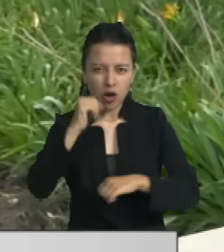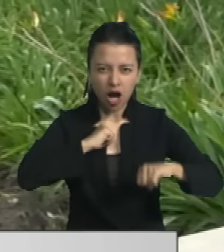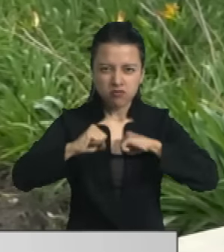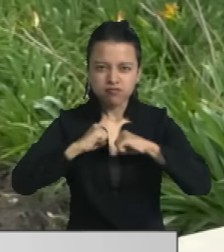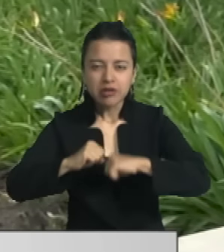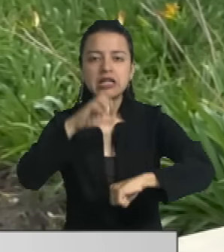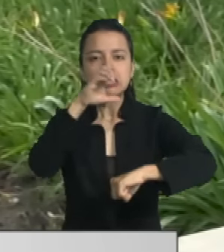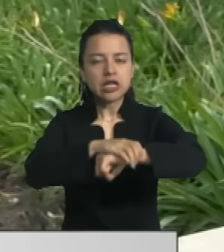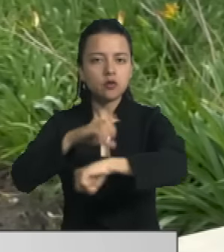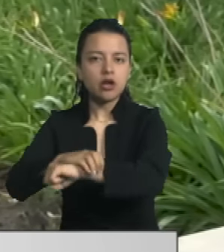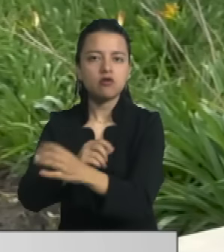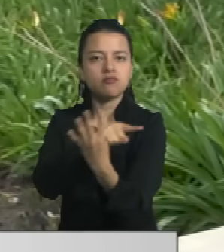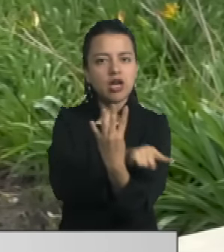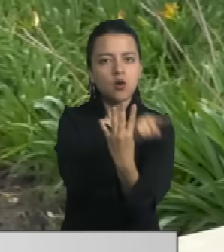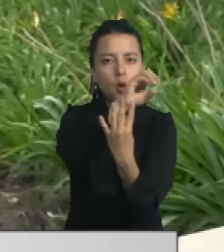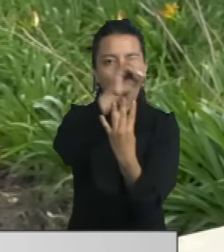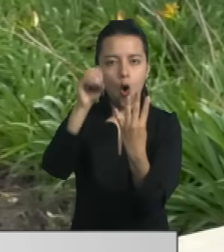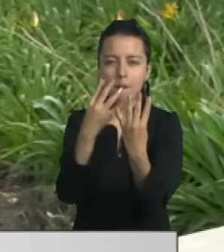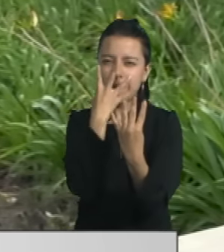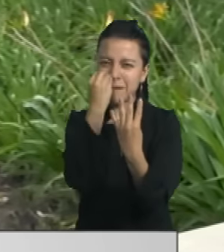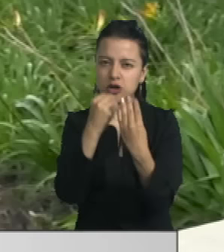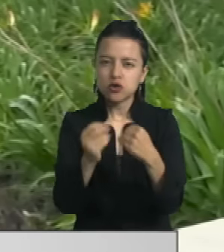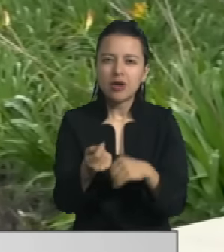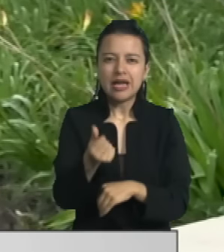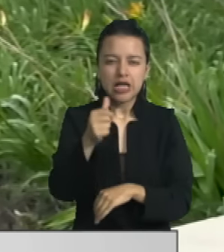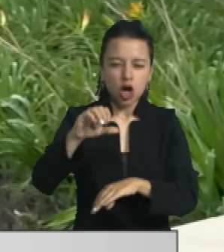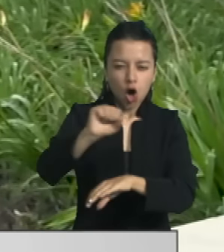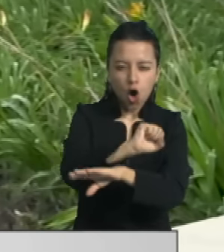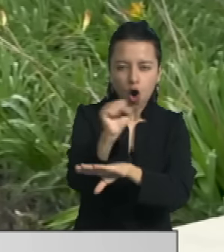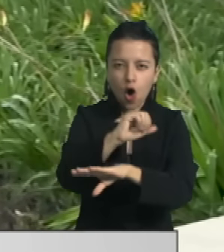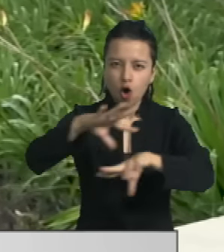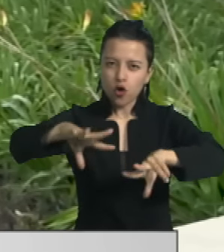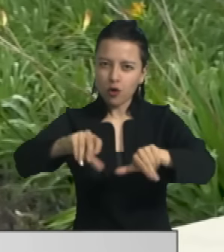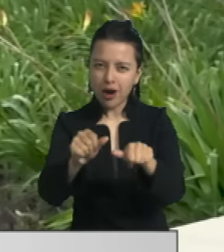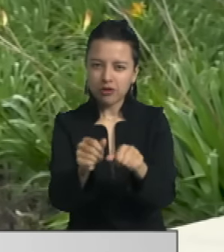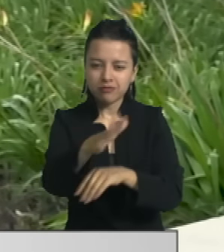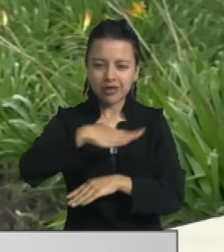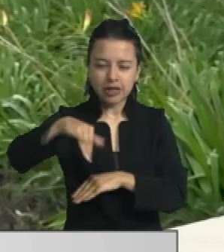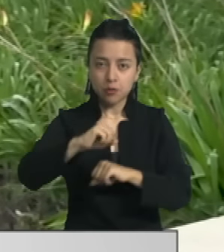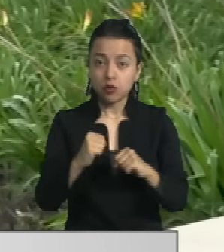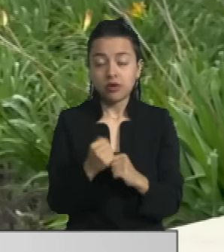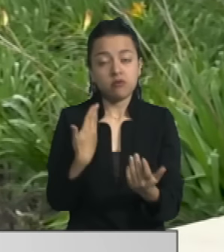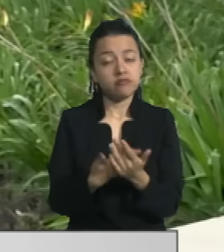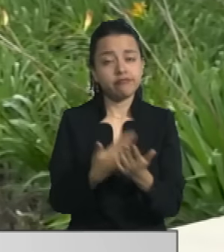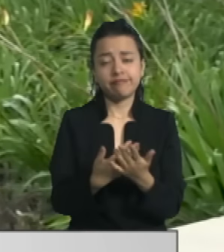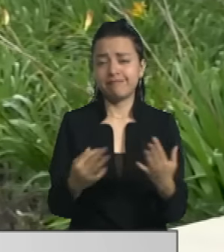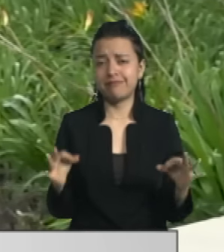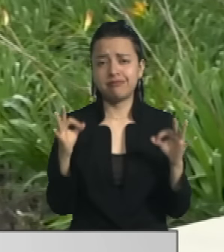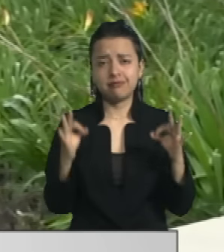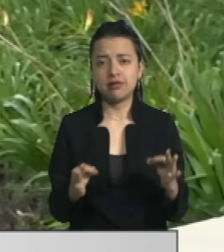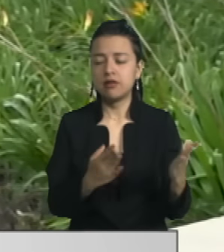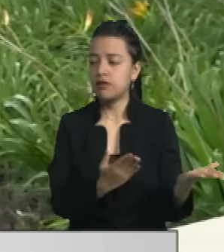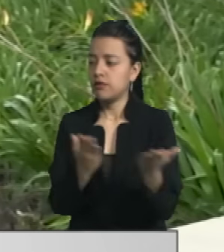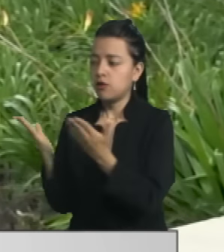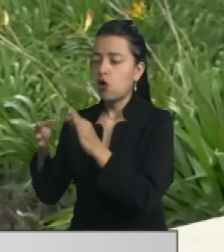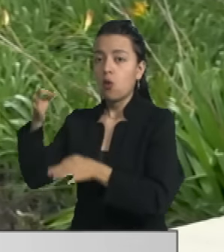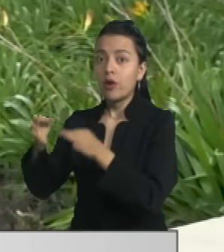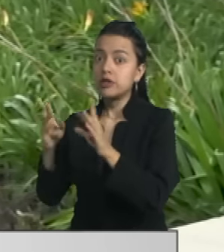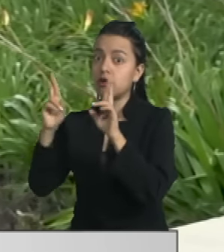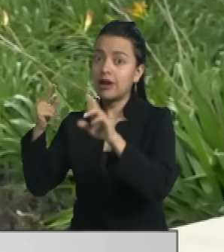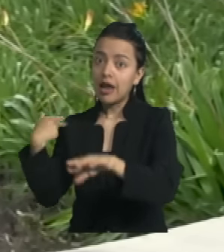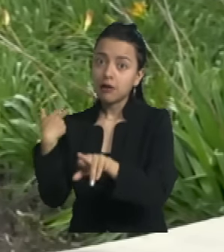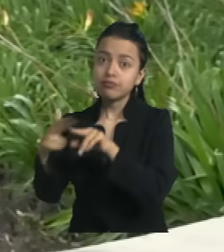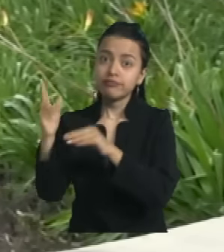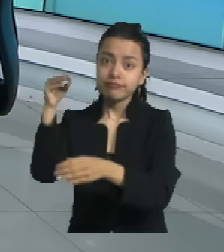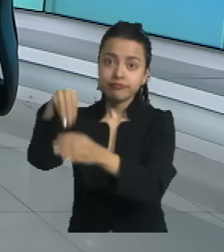desarticular esta banda que operaba en Bogotá pruebas suficientes también para un juez para ser enviados a prisión Esta es toda la información